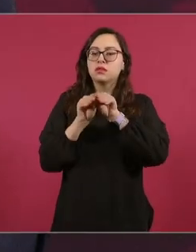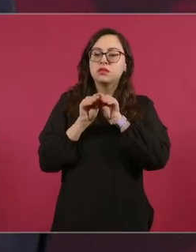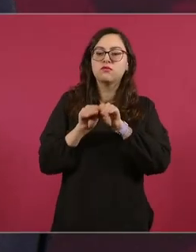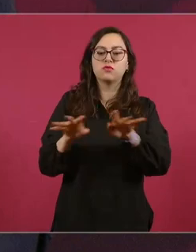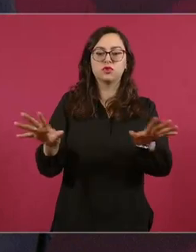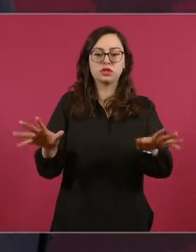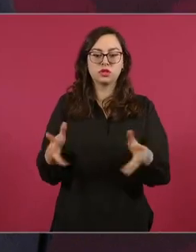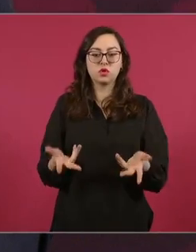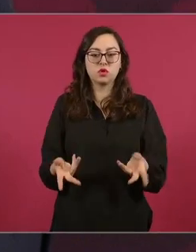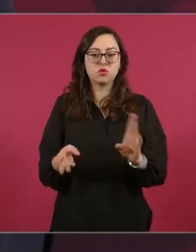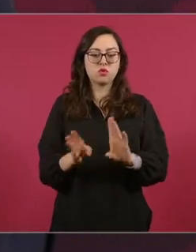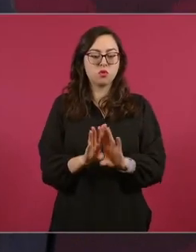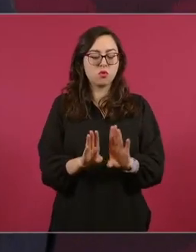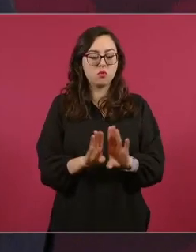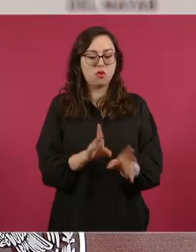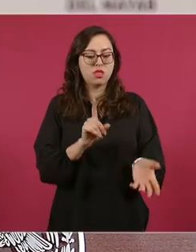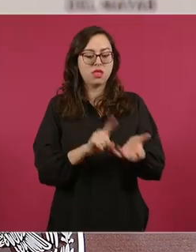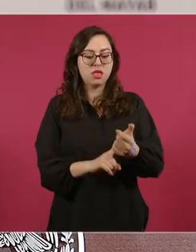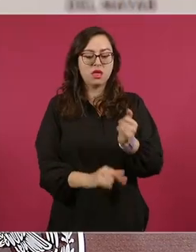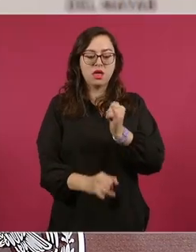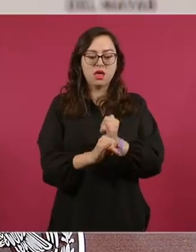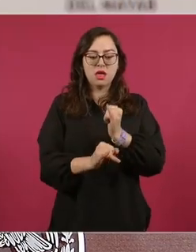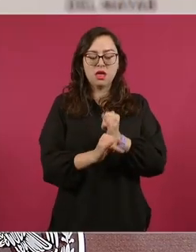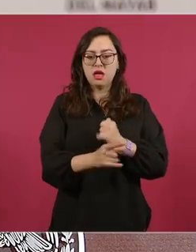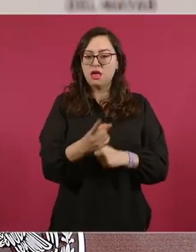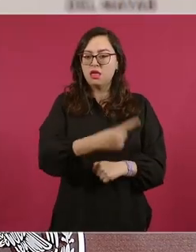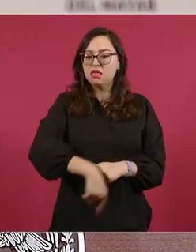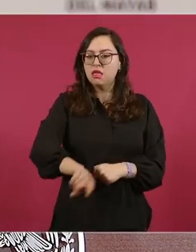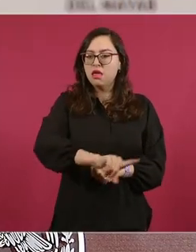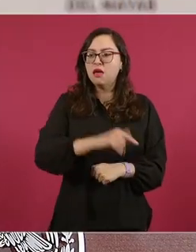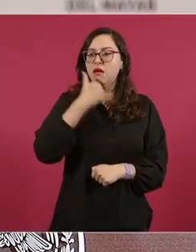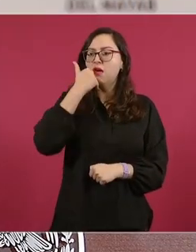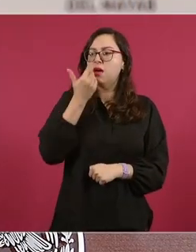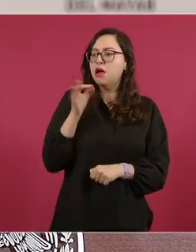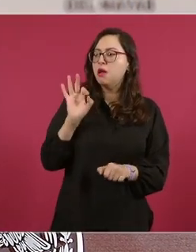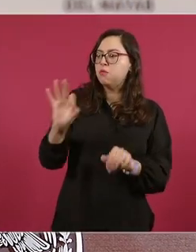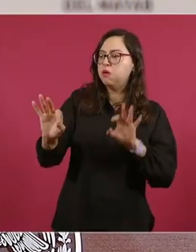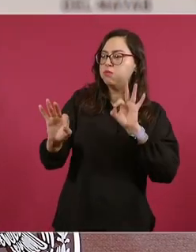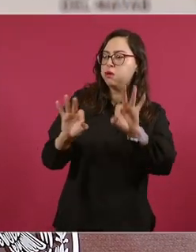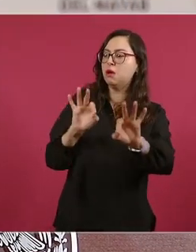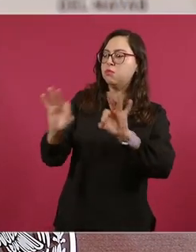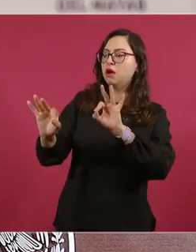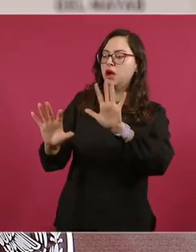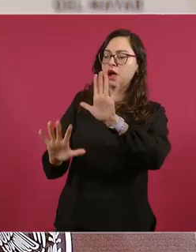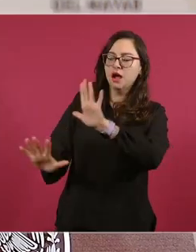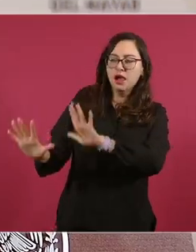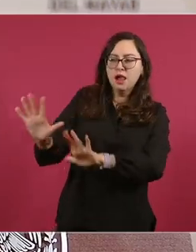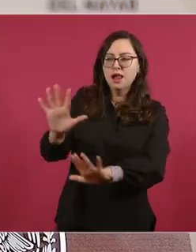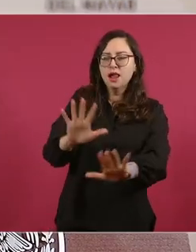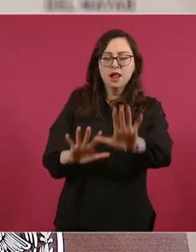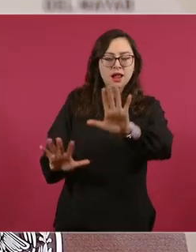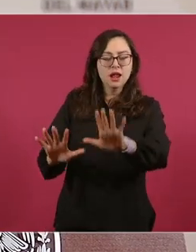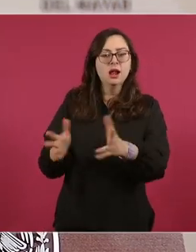cómo es la manipulación o cómo se practica la manipulación en redes.